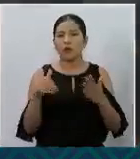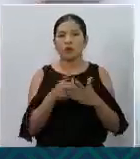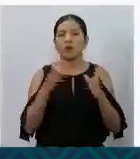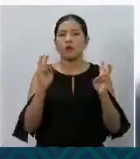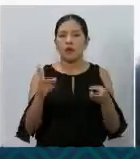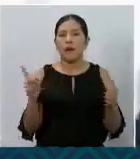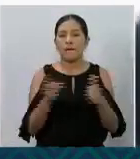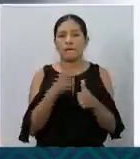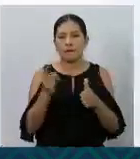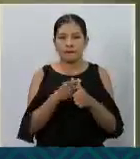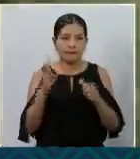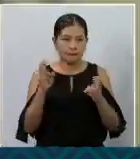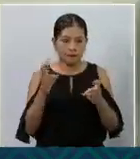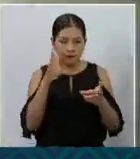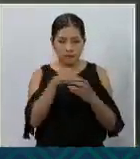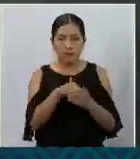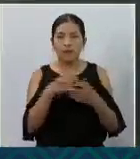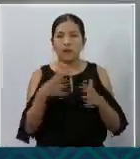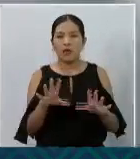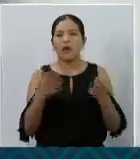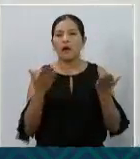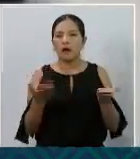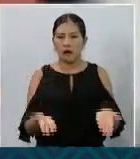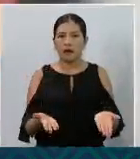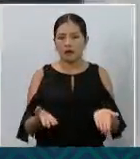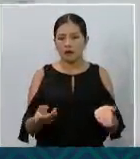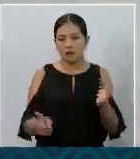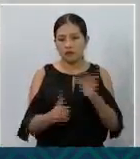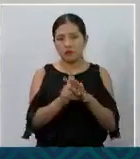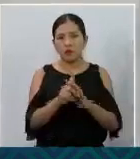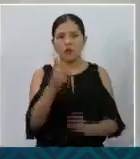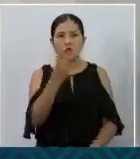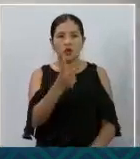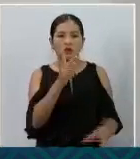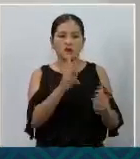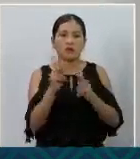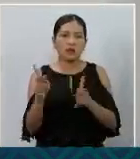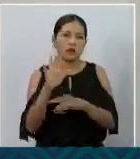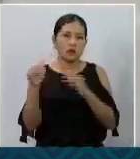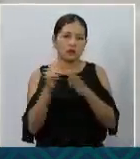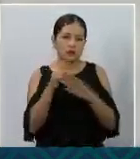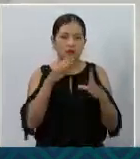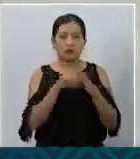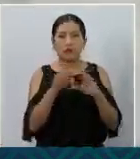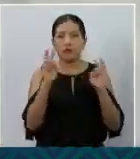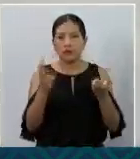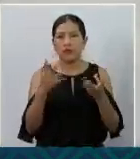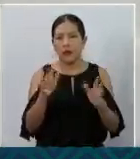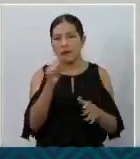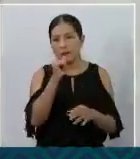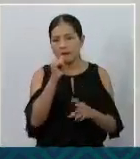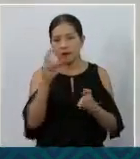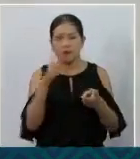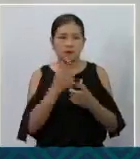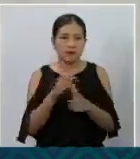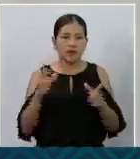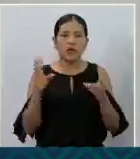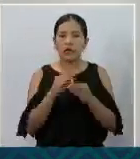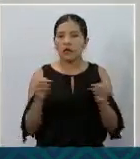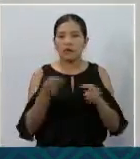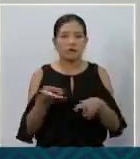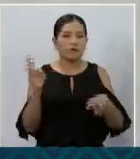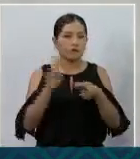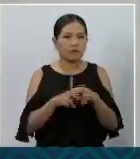en una primera instancia, existen dos personas imputadas que se encuentran privadas de libertad y también se ha ampliado a